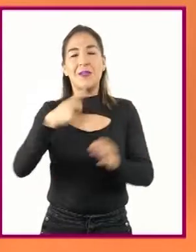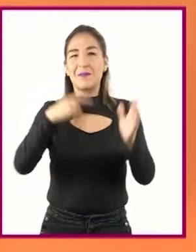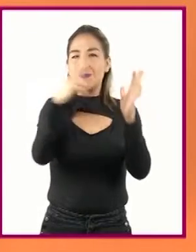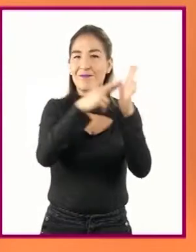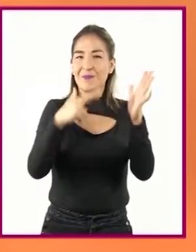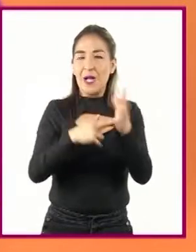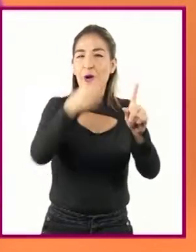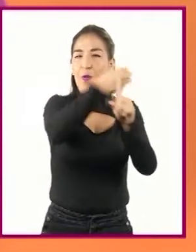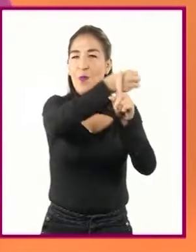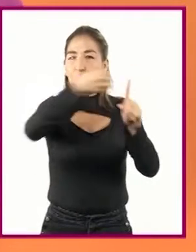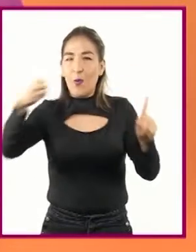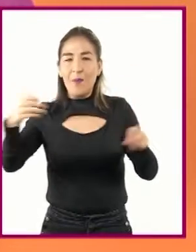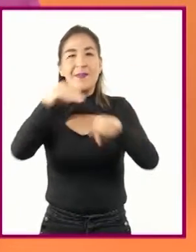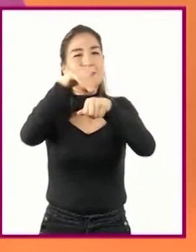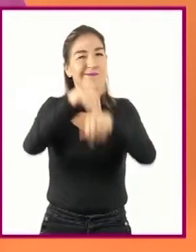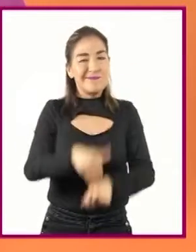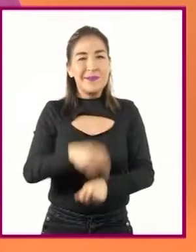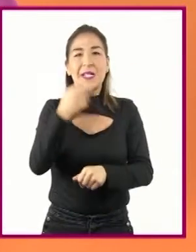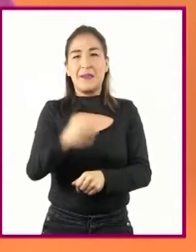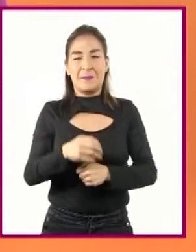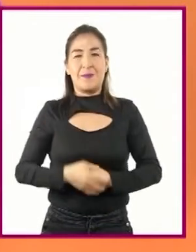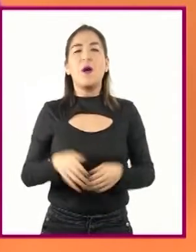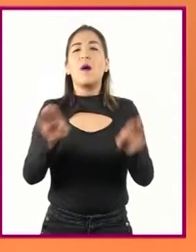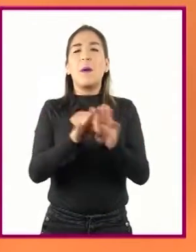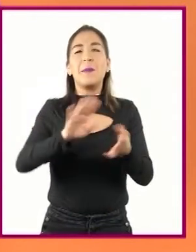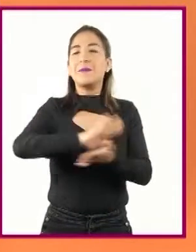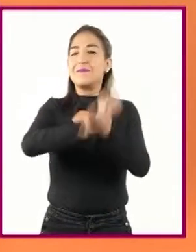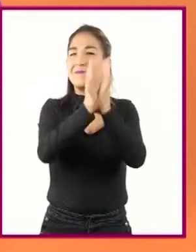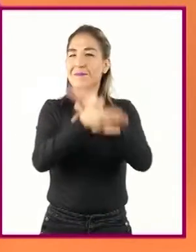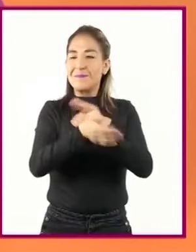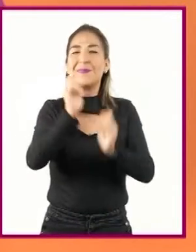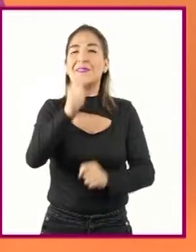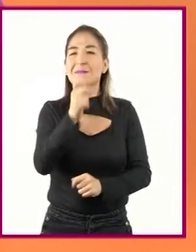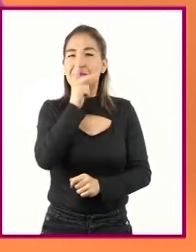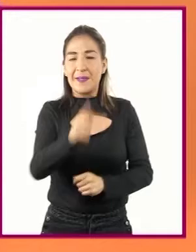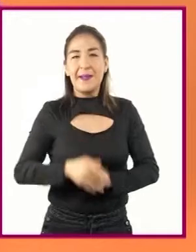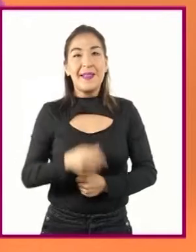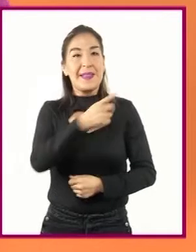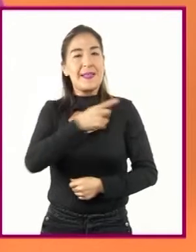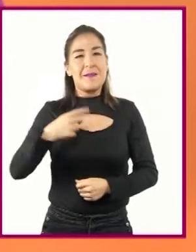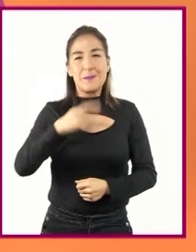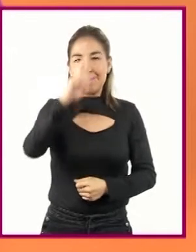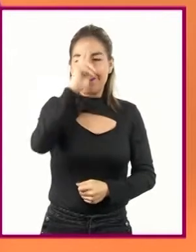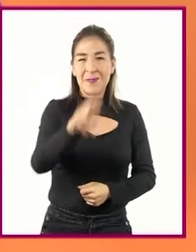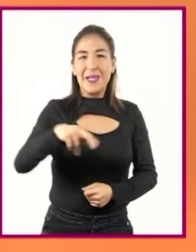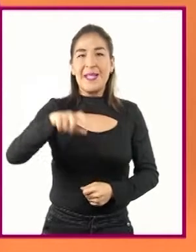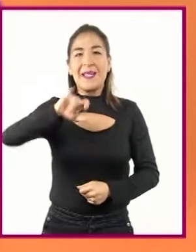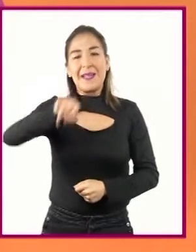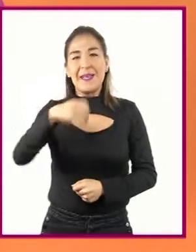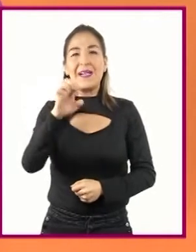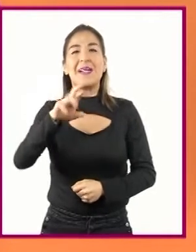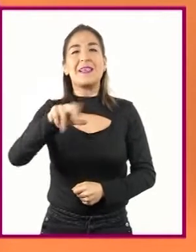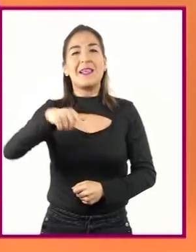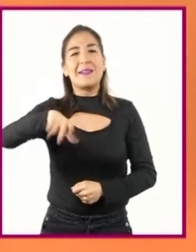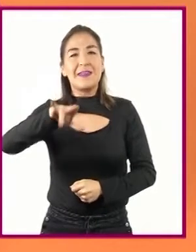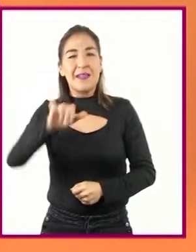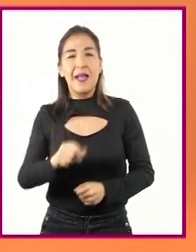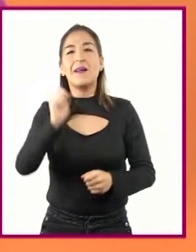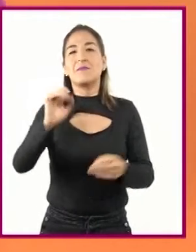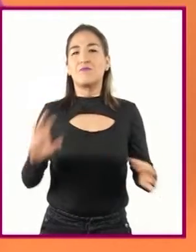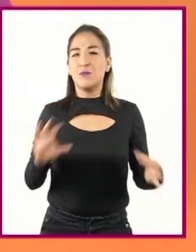y orden de solución. En otras palabras, se debe respetar la jerarquía a seguir al resolver una operación